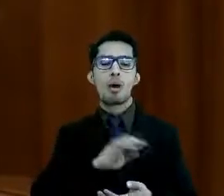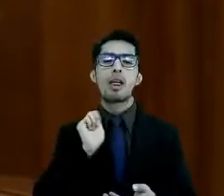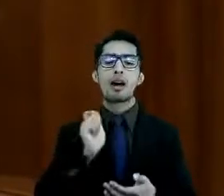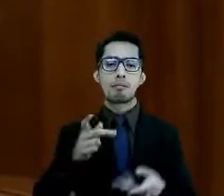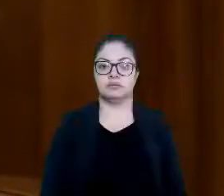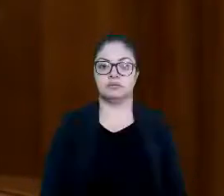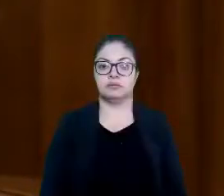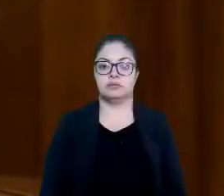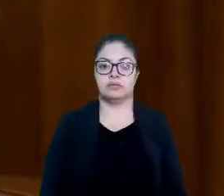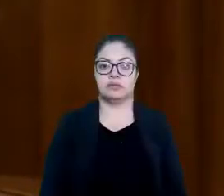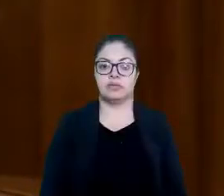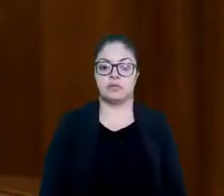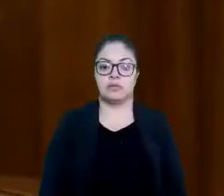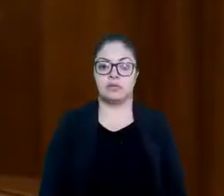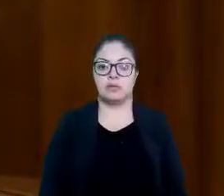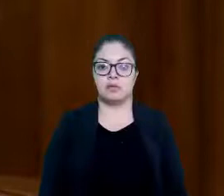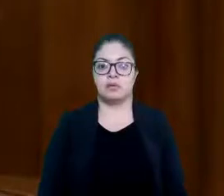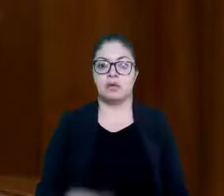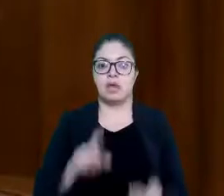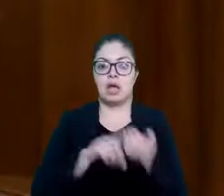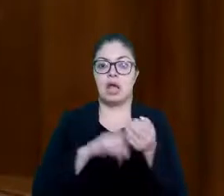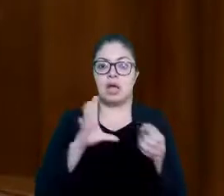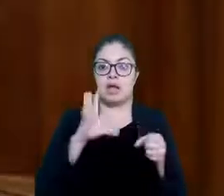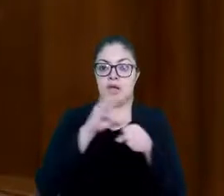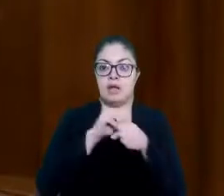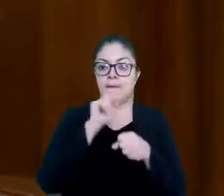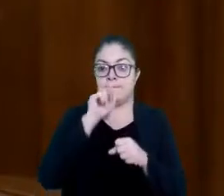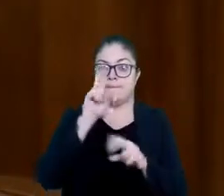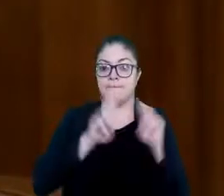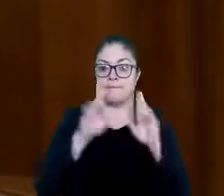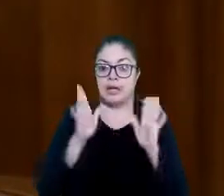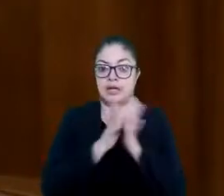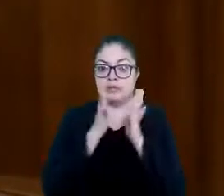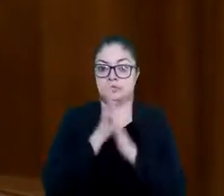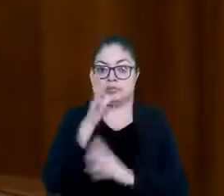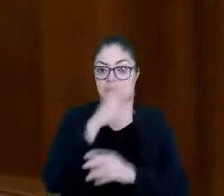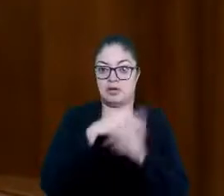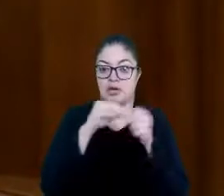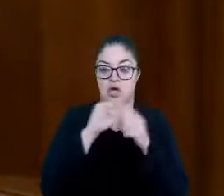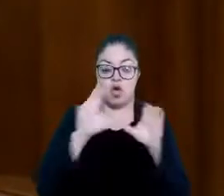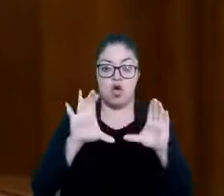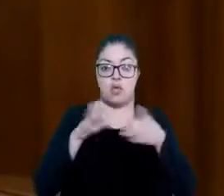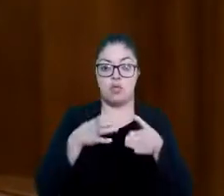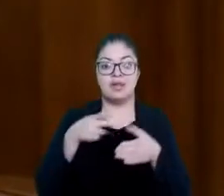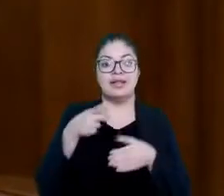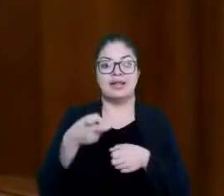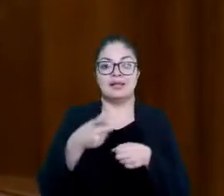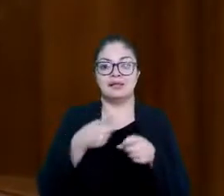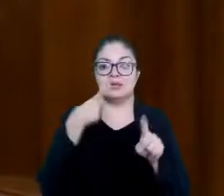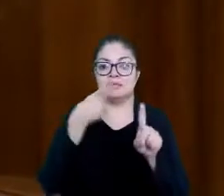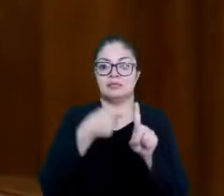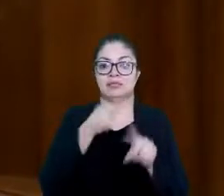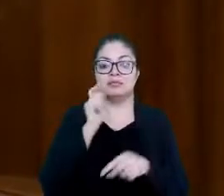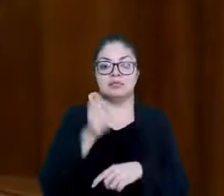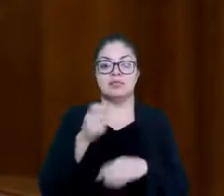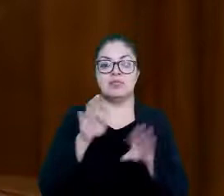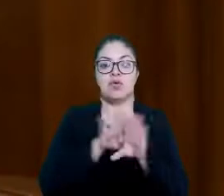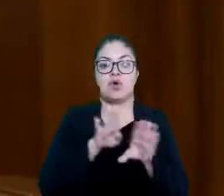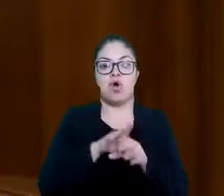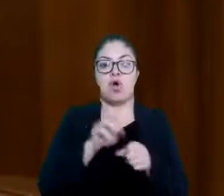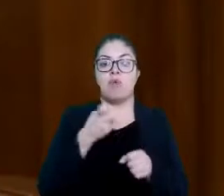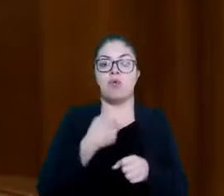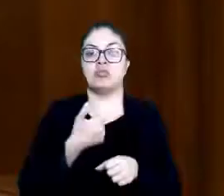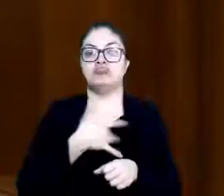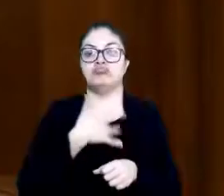la pobreza y participar integralmente en sus comunidades, principal medio para lograr su